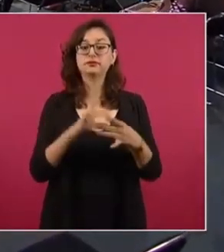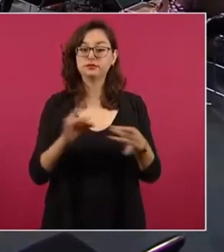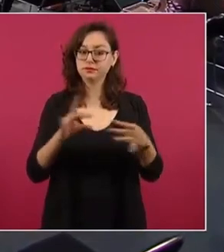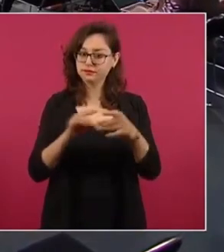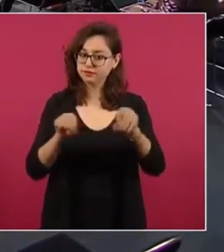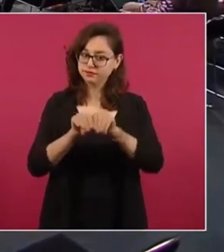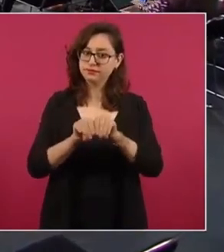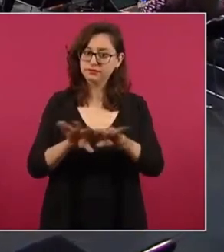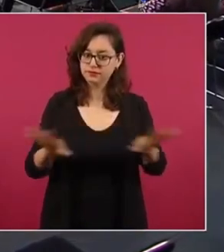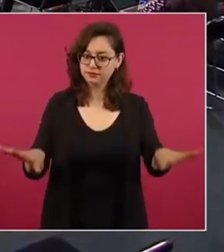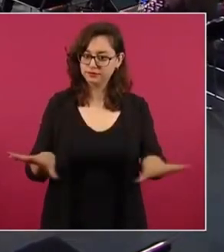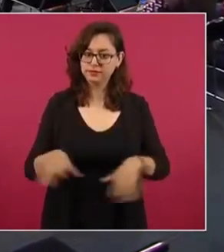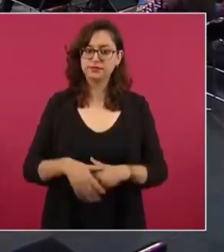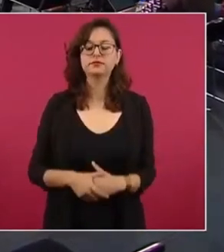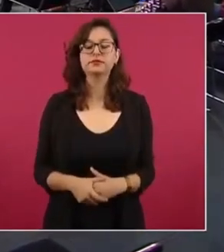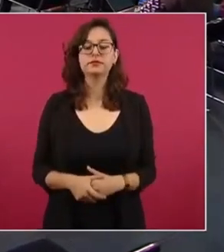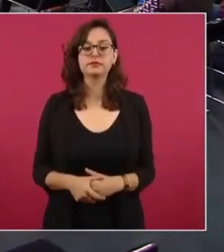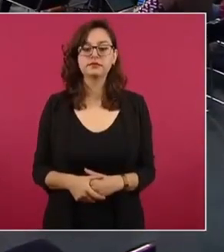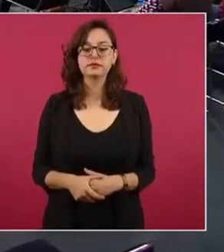la gente.